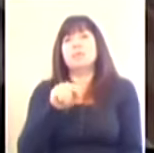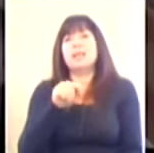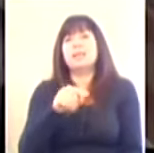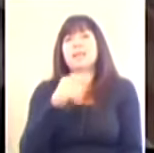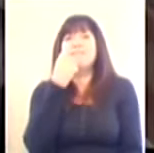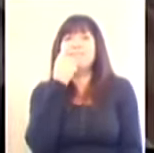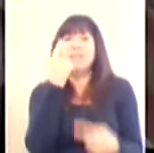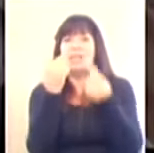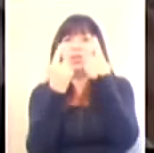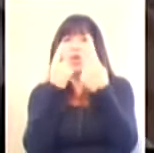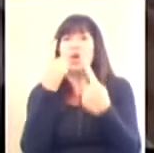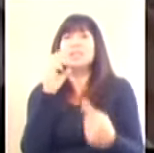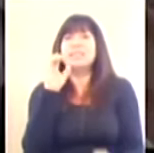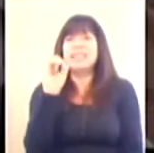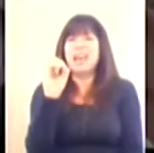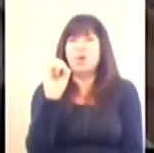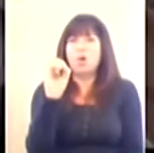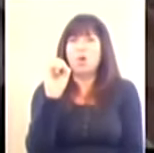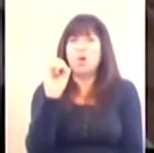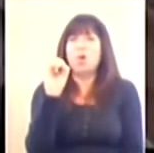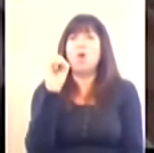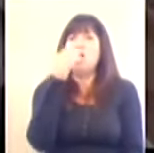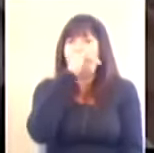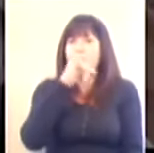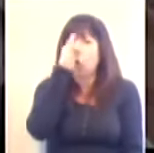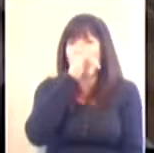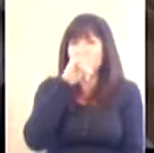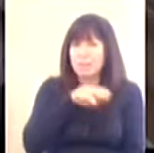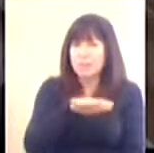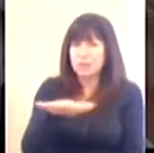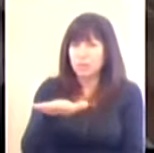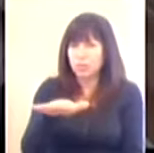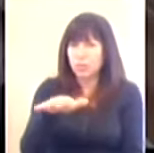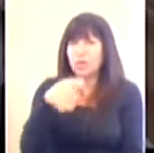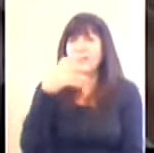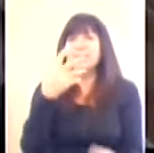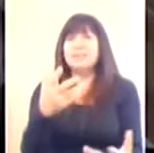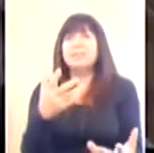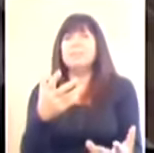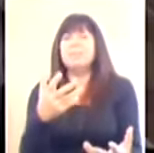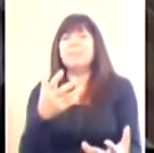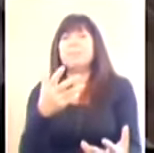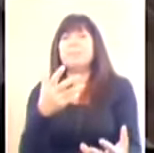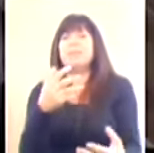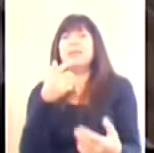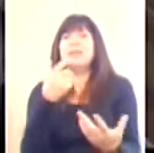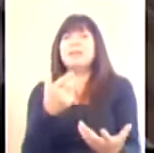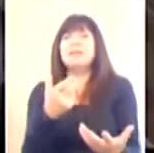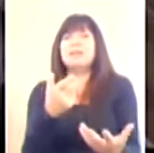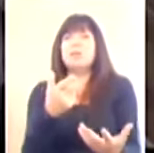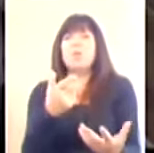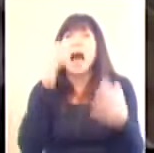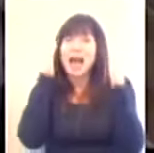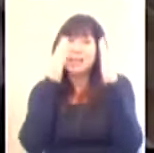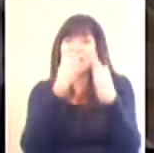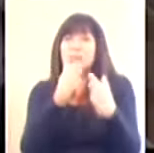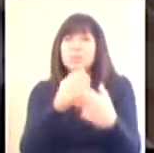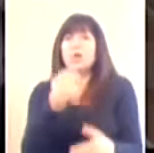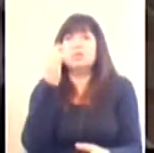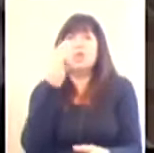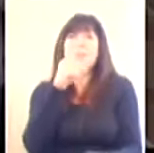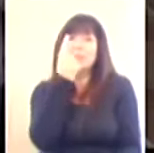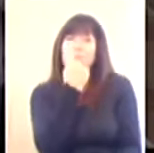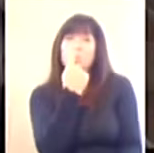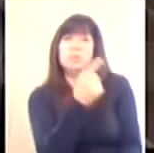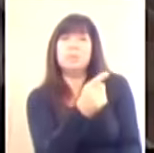visión cero emisiones, para evitar una situación donde se ponga solo la atención en un tipo particular. Entonces